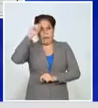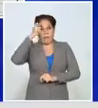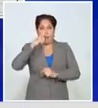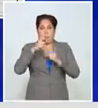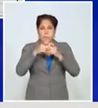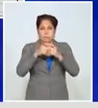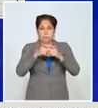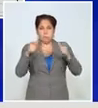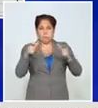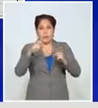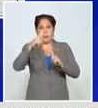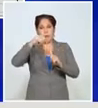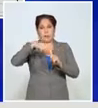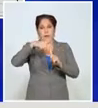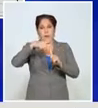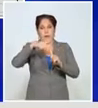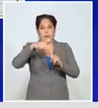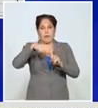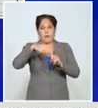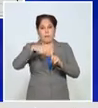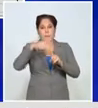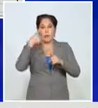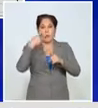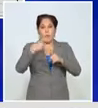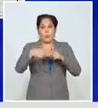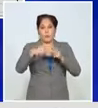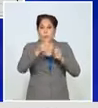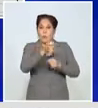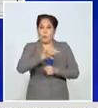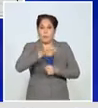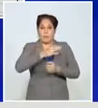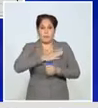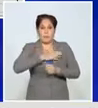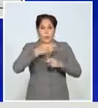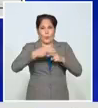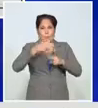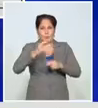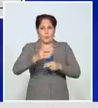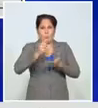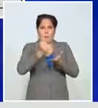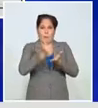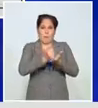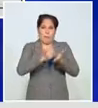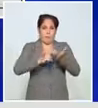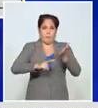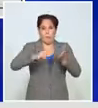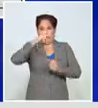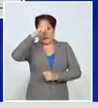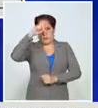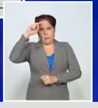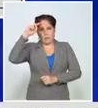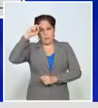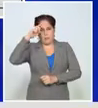en Trinidad y el municipio Santi Espíritu. Artemisa, que también medio